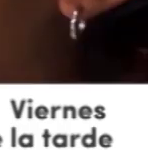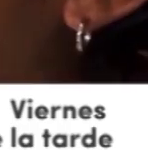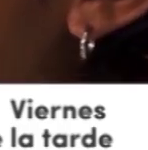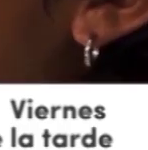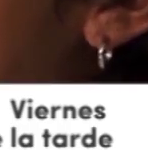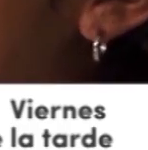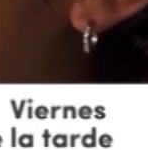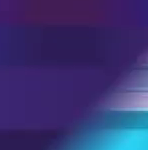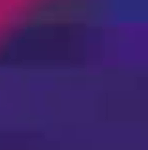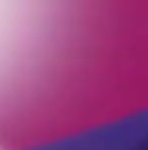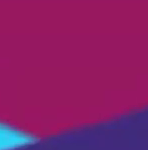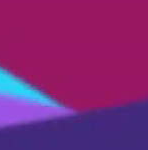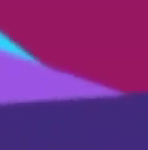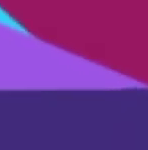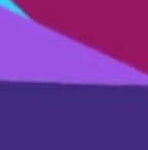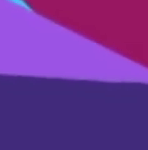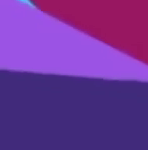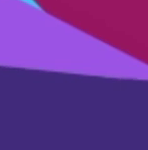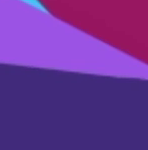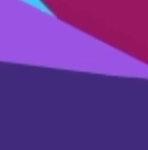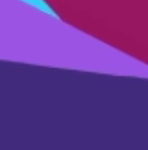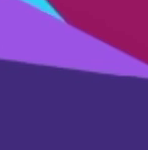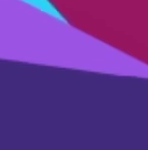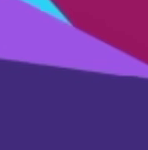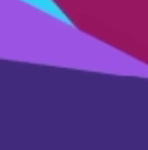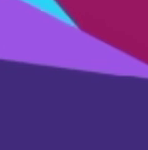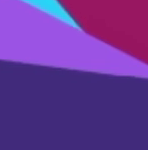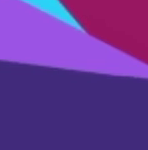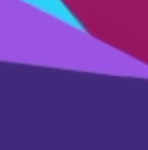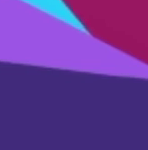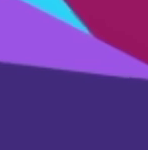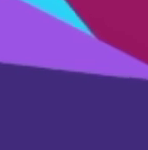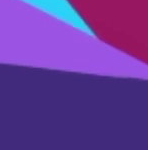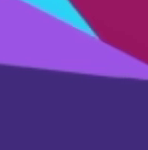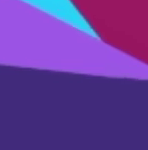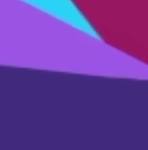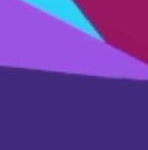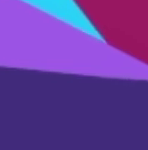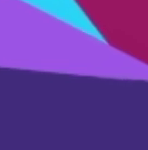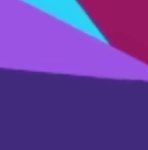noticia. Este viernes a las 5 de la tarde.